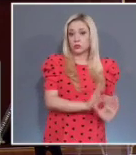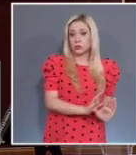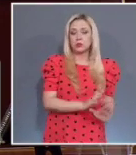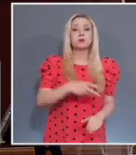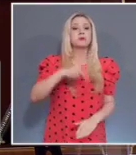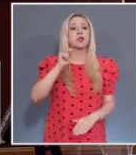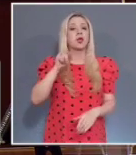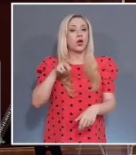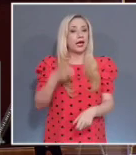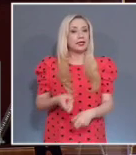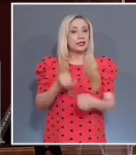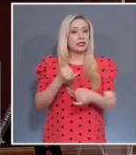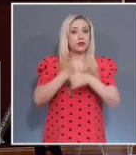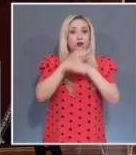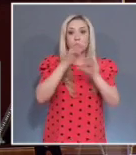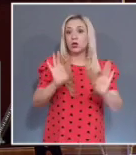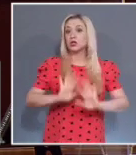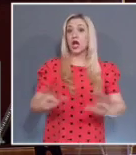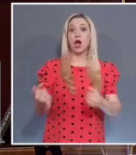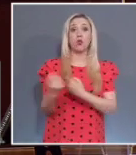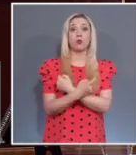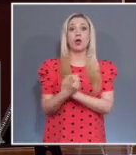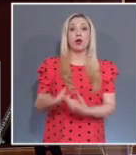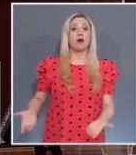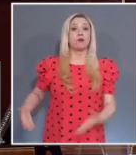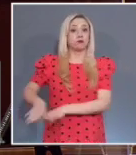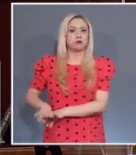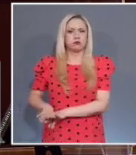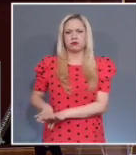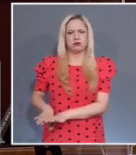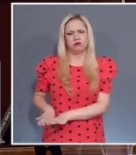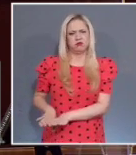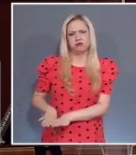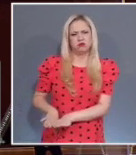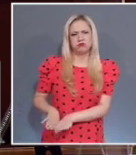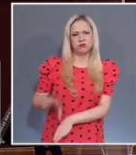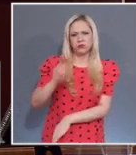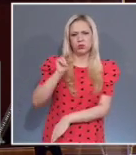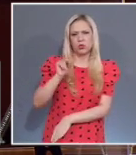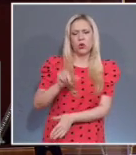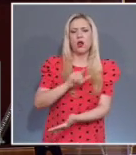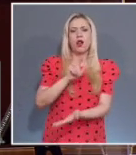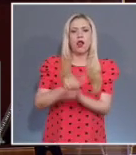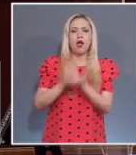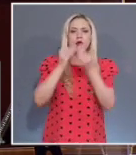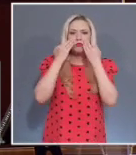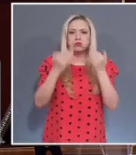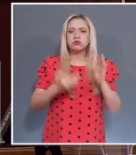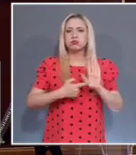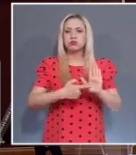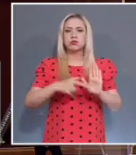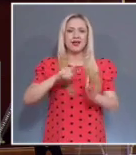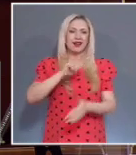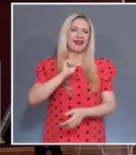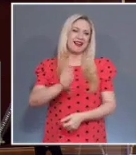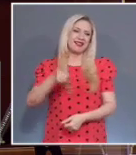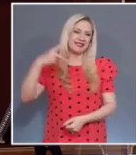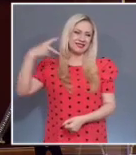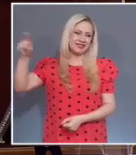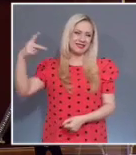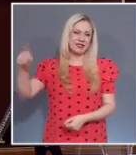reservada automáticamente, pues la Ley General en materia de transparencia establece que dicha reserva